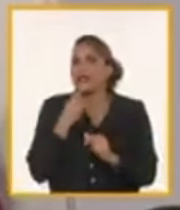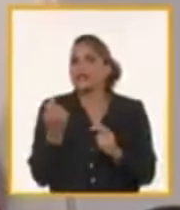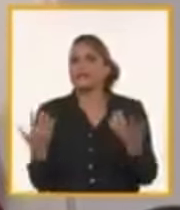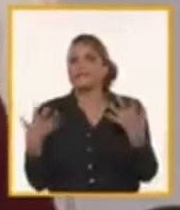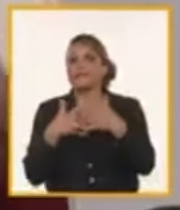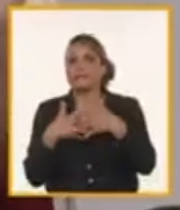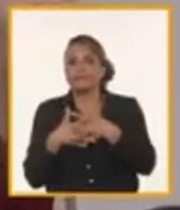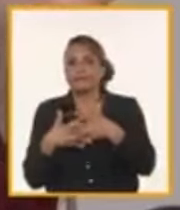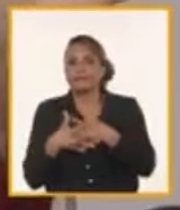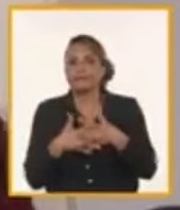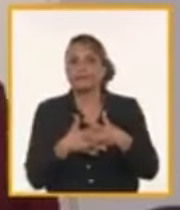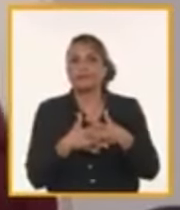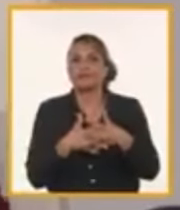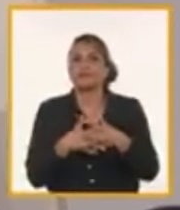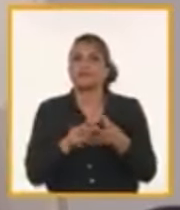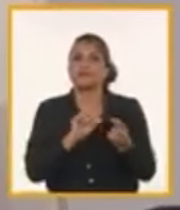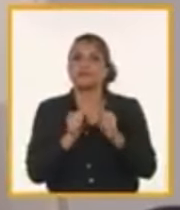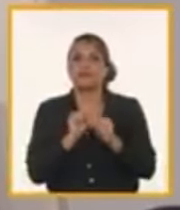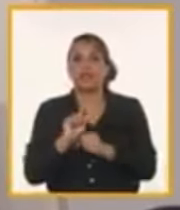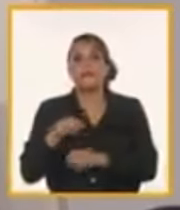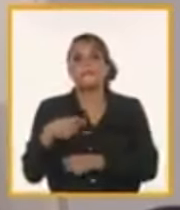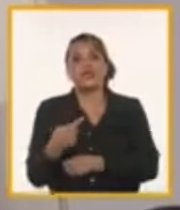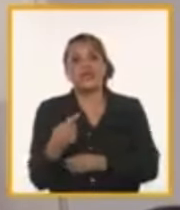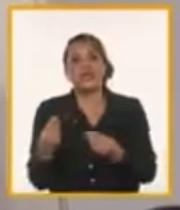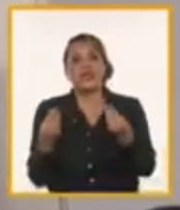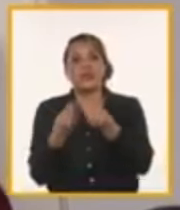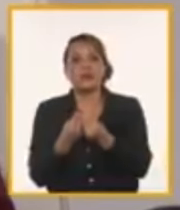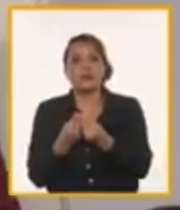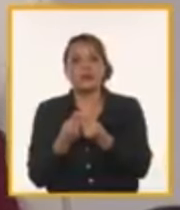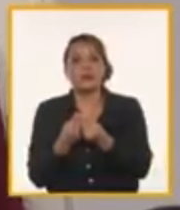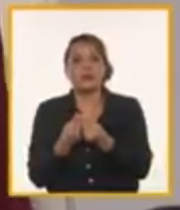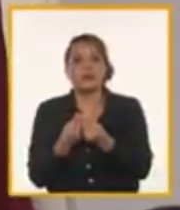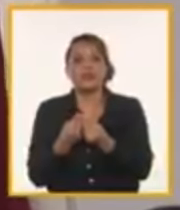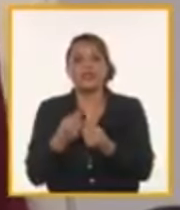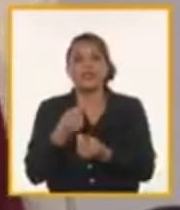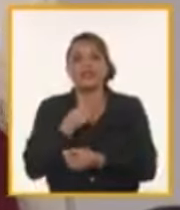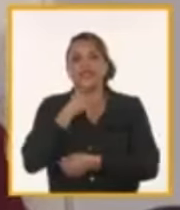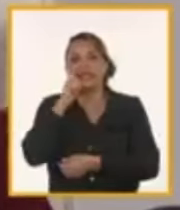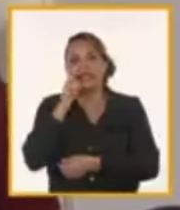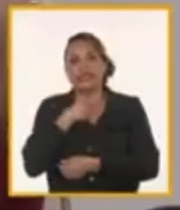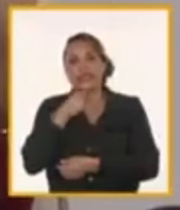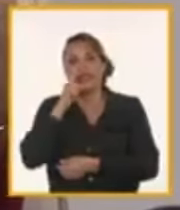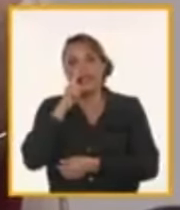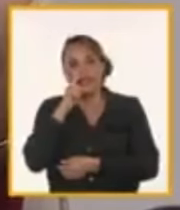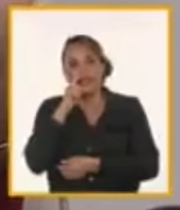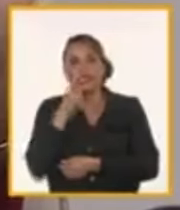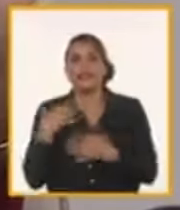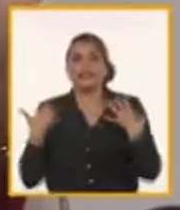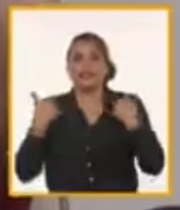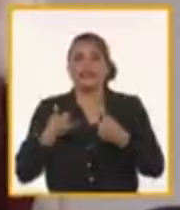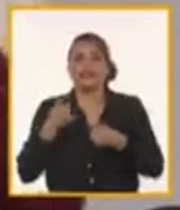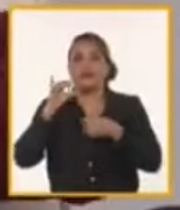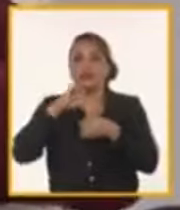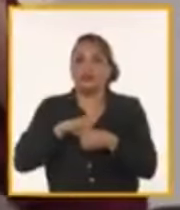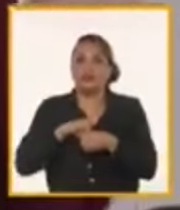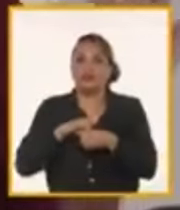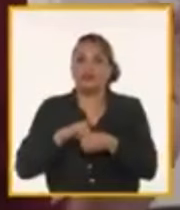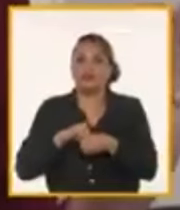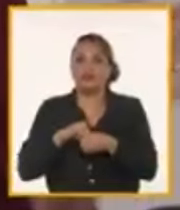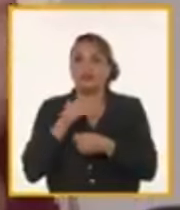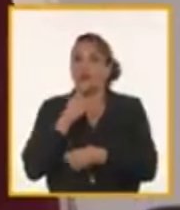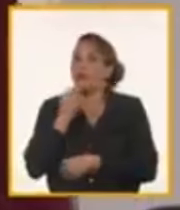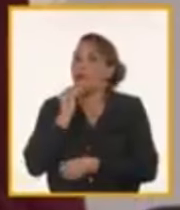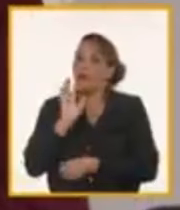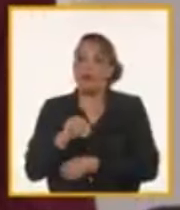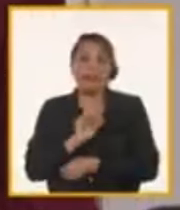regulando eso y finalmente mañana va a acompañarnos René el director de ingreso Y educación laboral Yo casi que no me atrevo a hablar de de ingreso Como